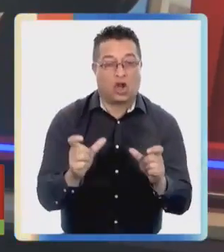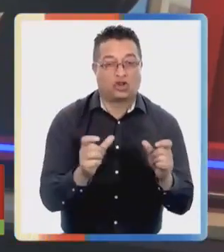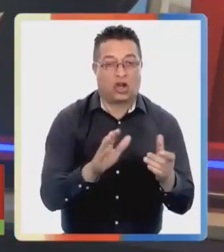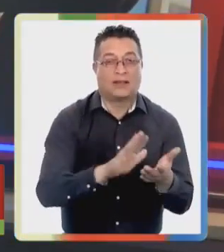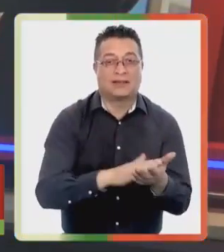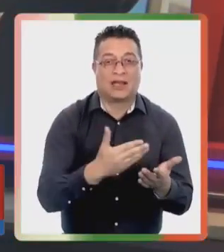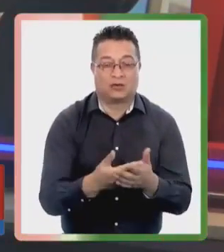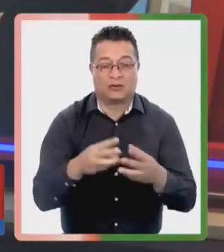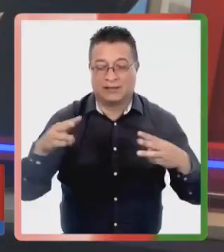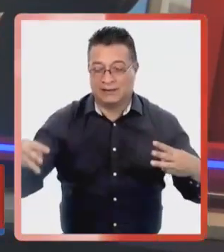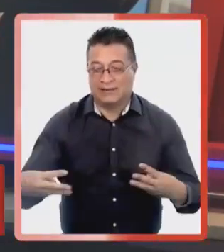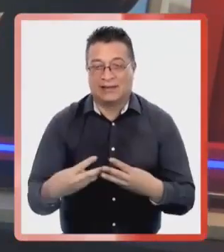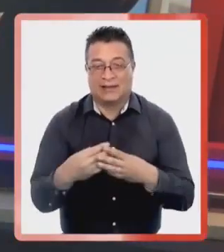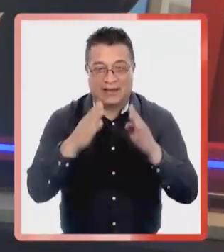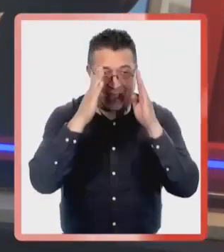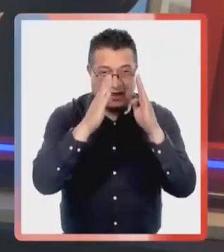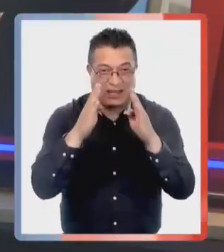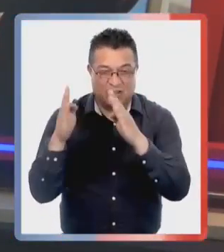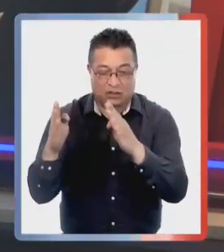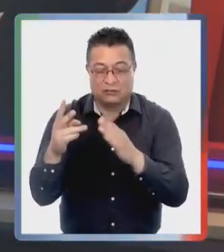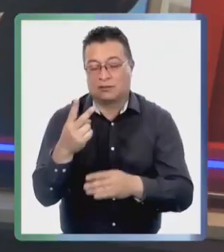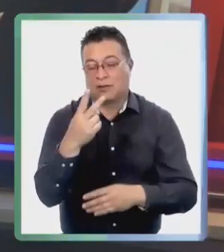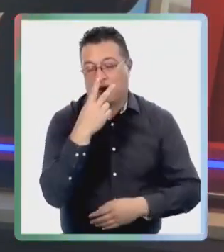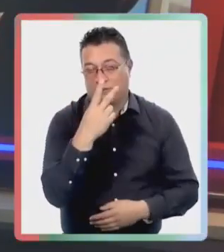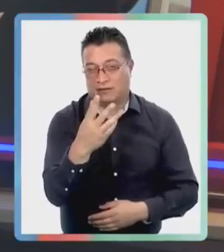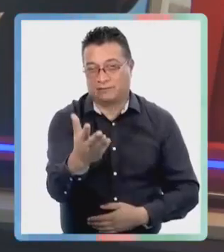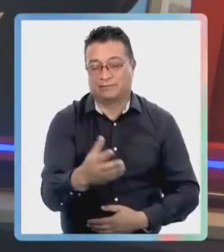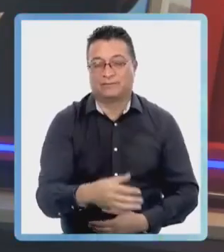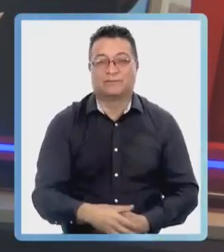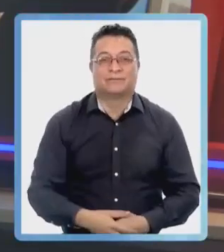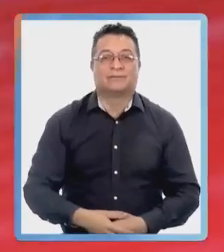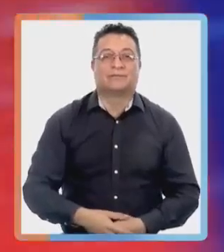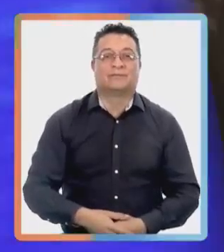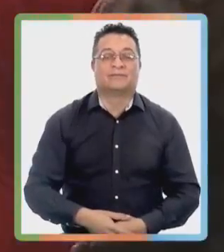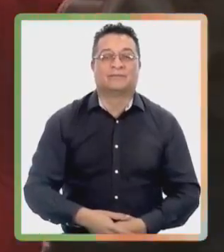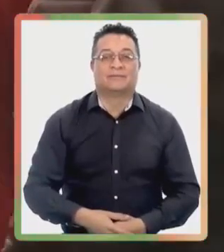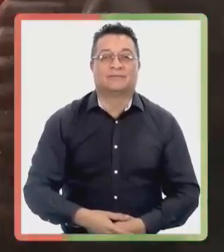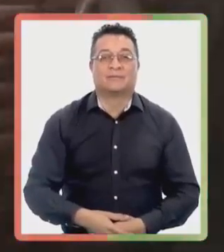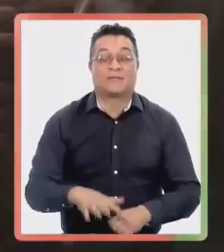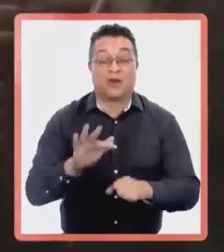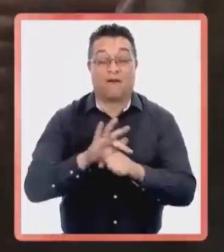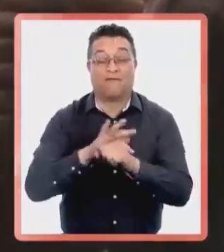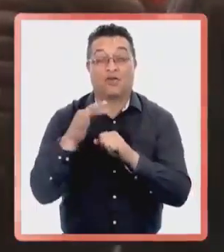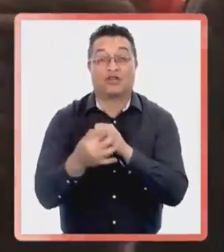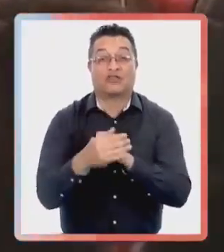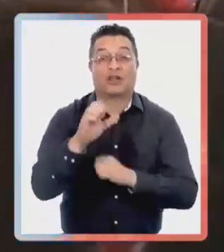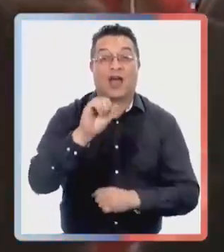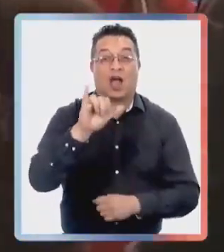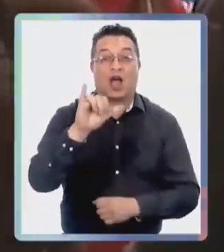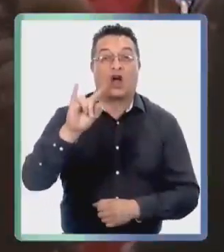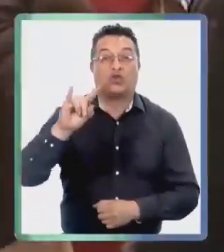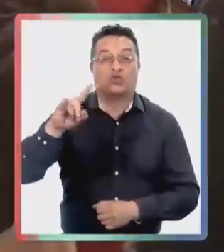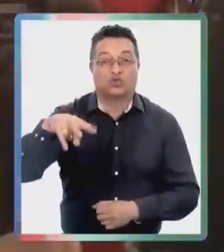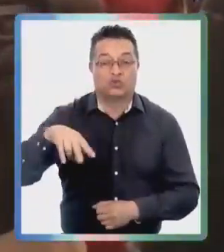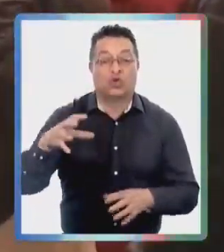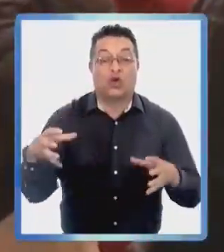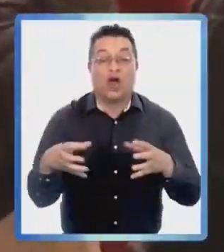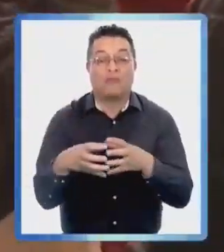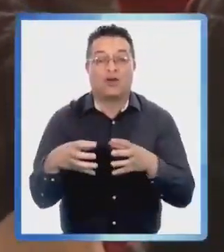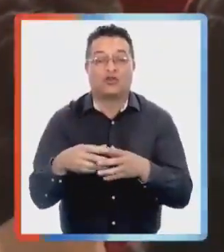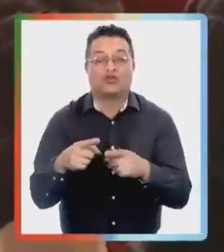controlar su salud y crear redes de atención. BTV2 nos cuenta. La Fundación Ayun junto a la